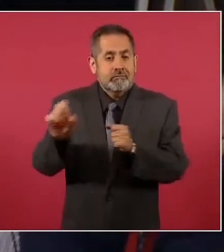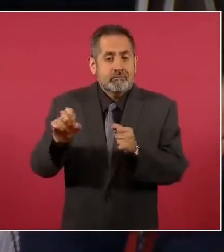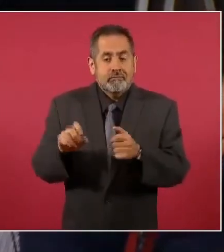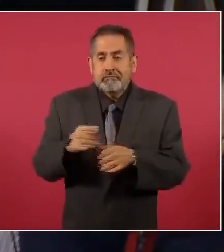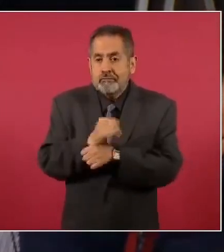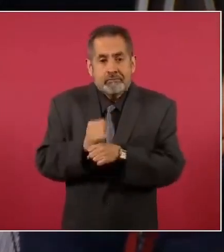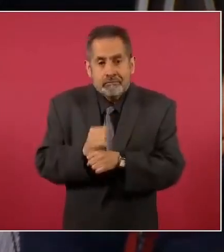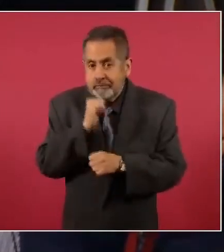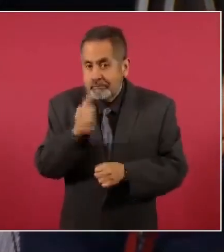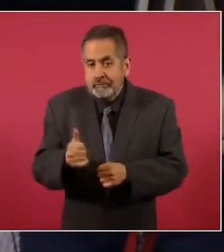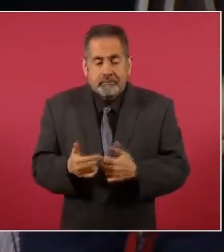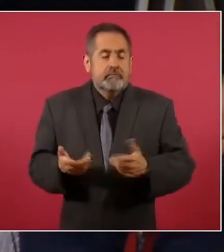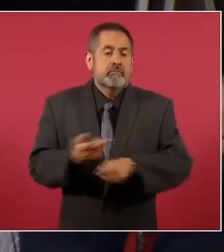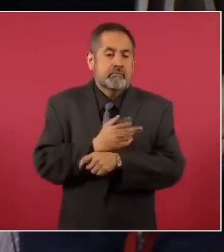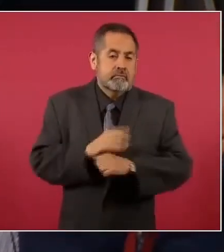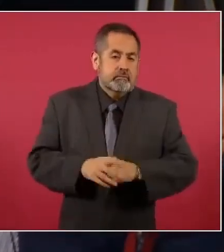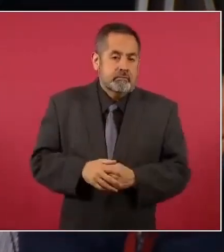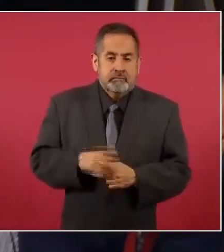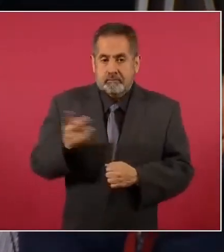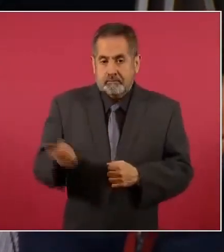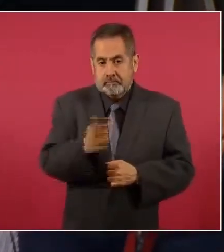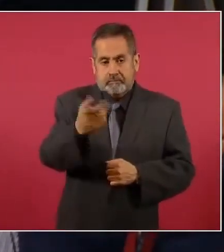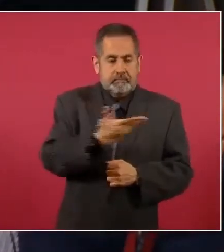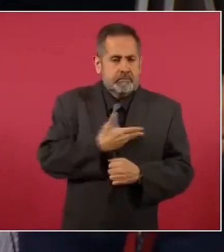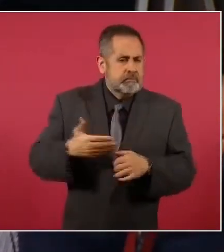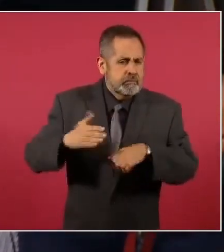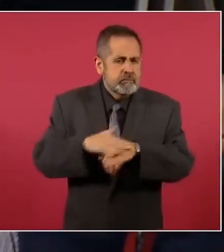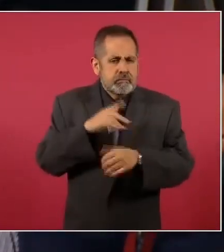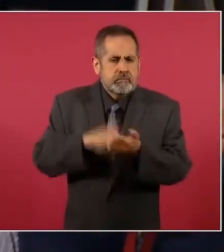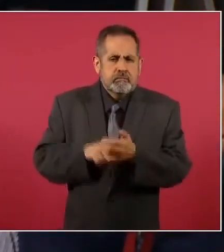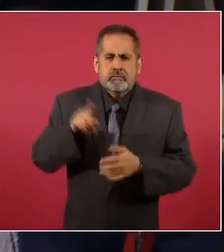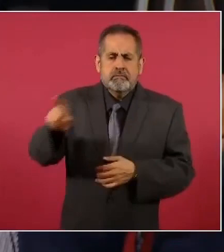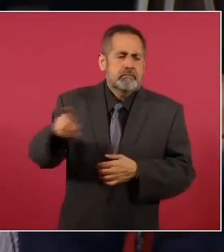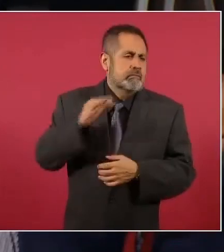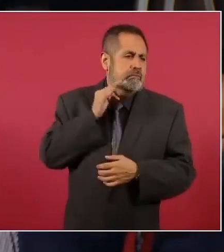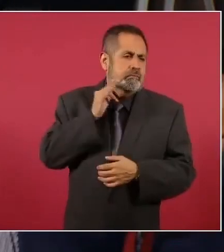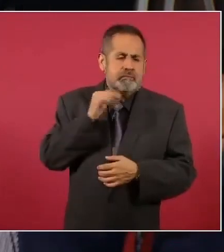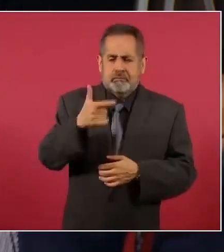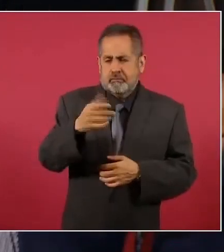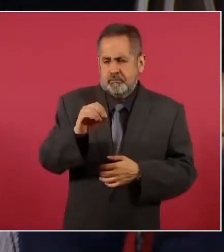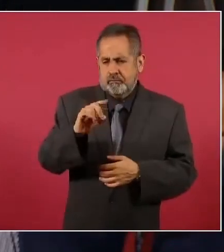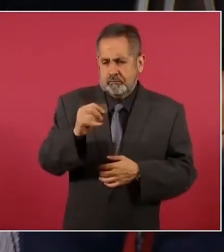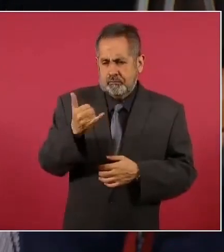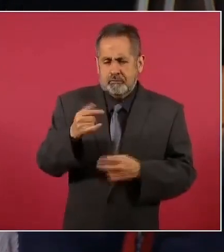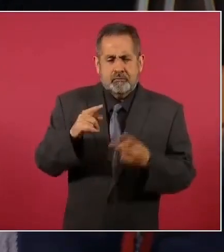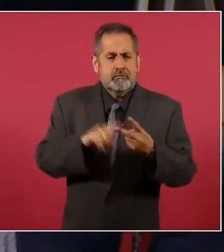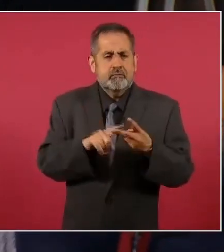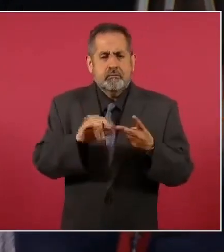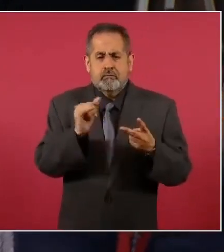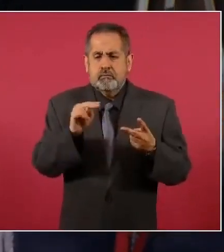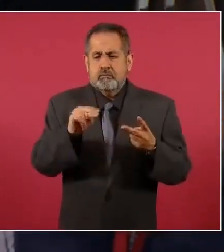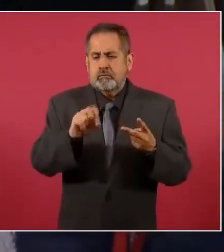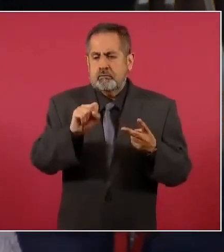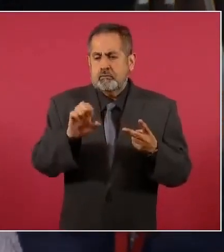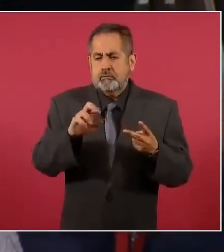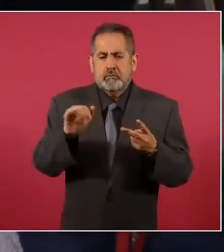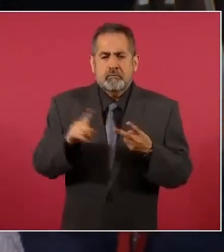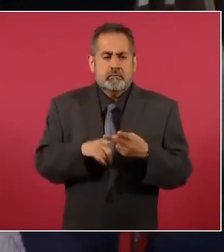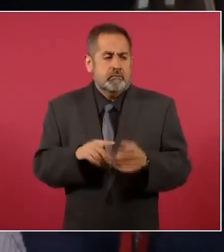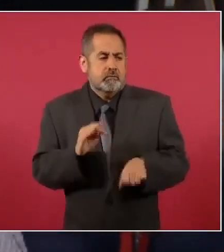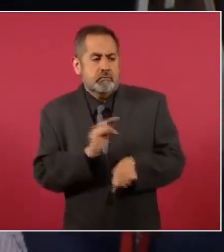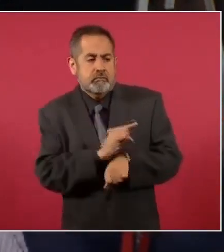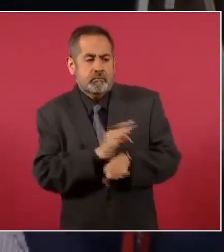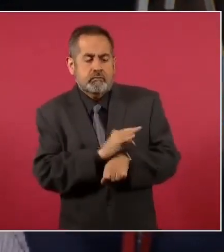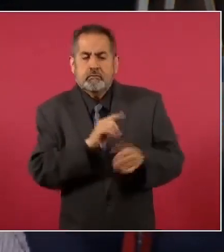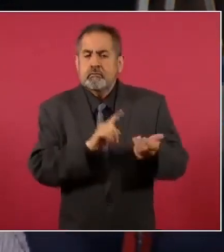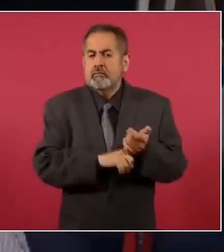han investigado. Presidente, la pregunta es, ¿por qué la fiscal Ernestina Godoy y Juan José Serrano, el contralor capitalino, encubren la línea 12 del